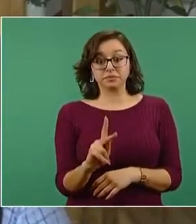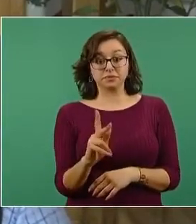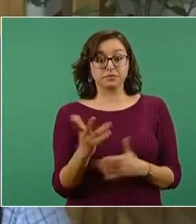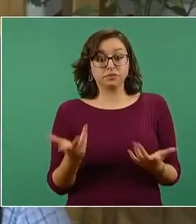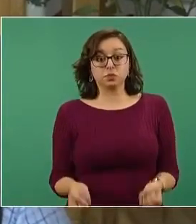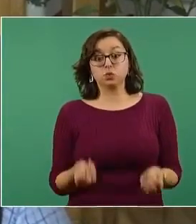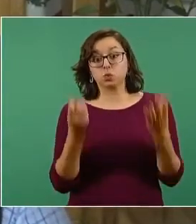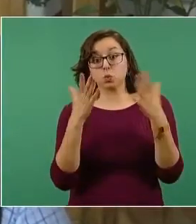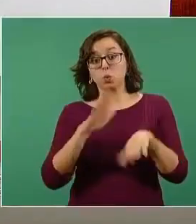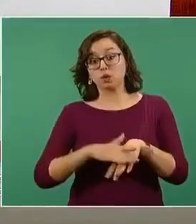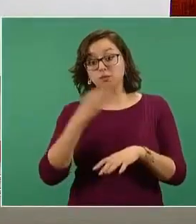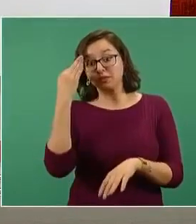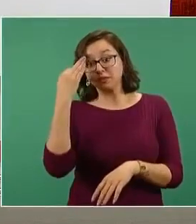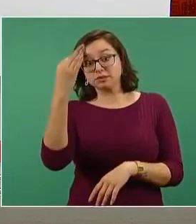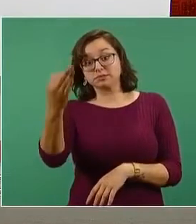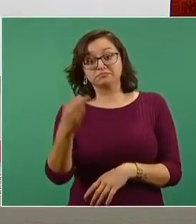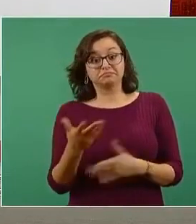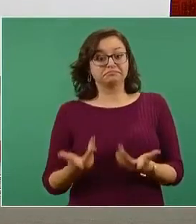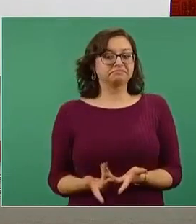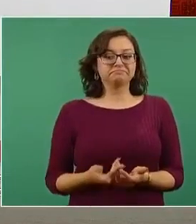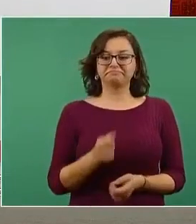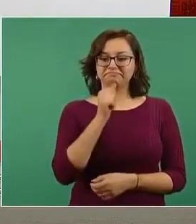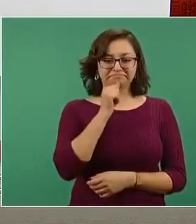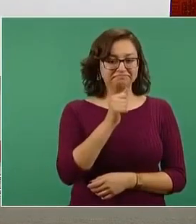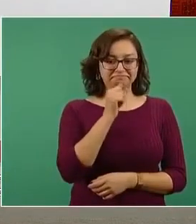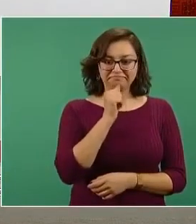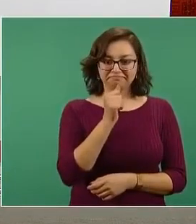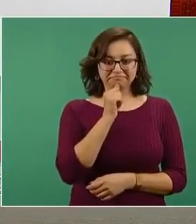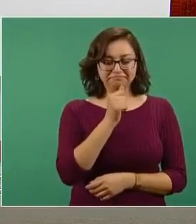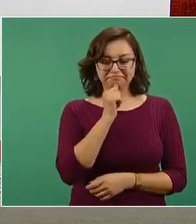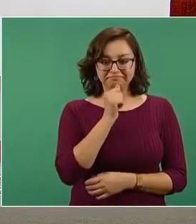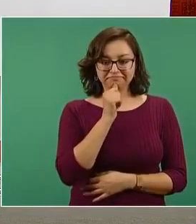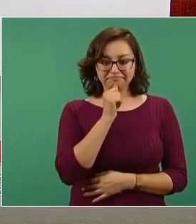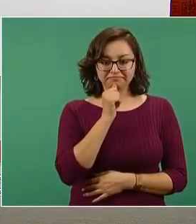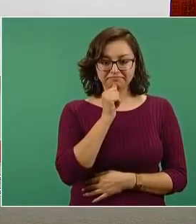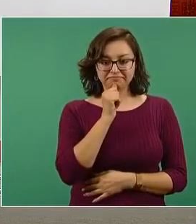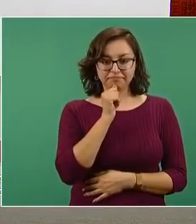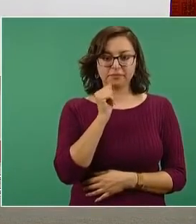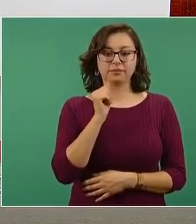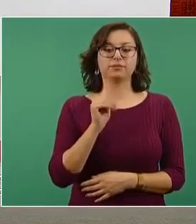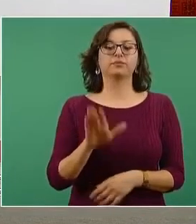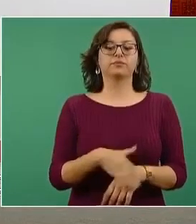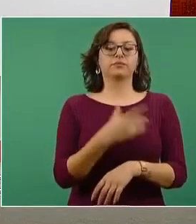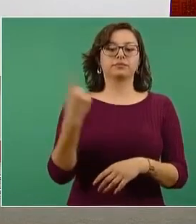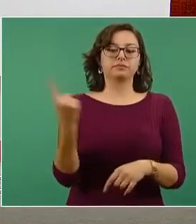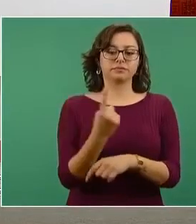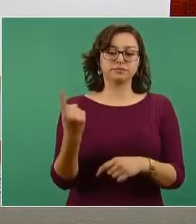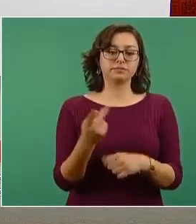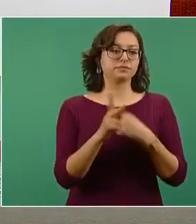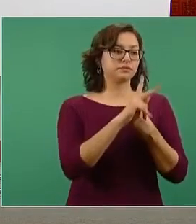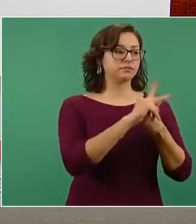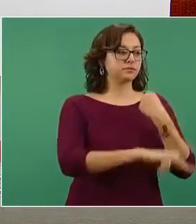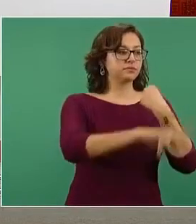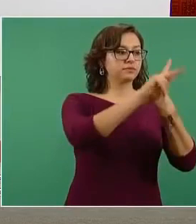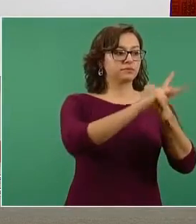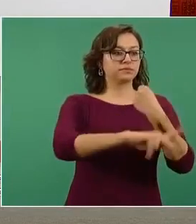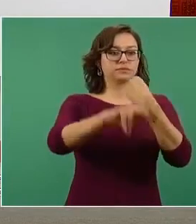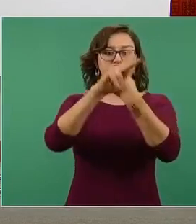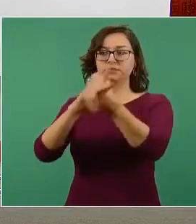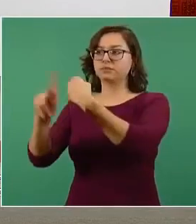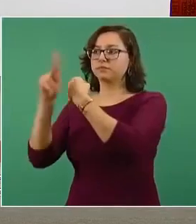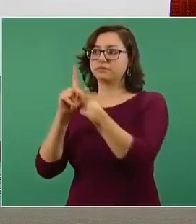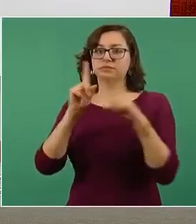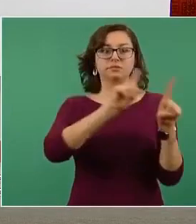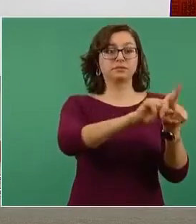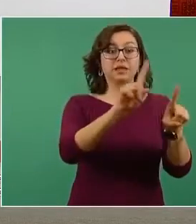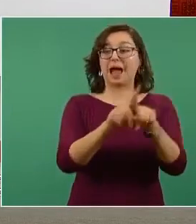¿cuánto tiempo puede durar este efecto? Todavía no lo sabemos con precisión, dado que la mayoría de los países y la mayoría de